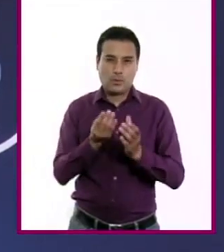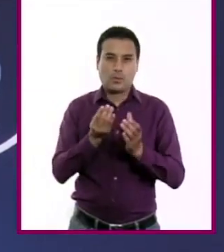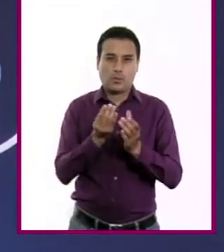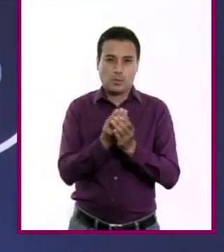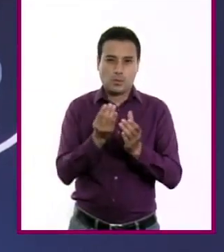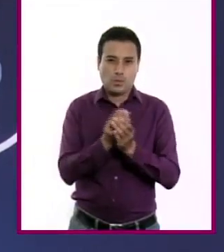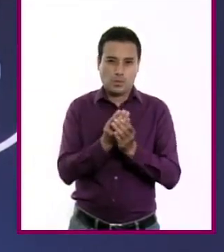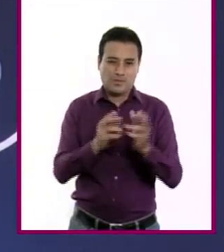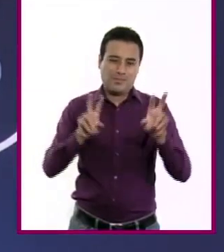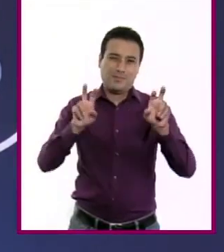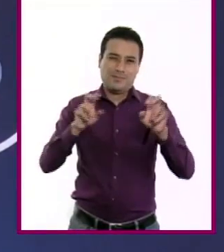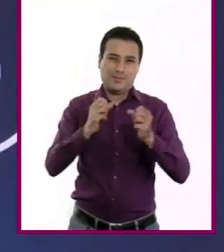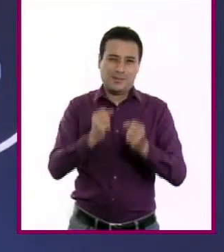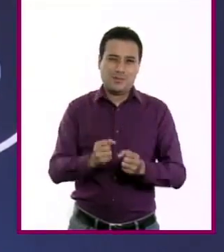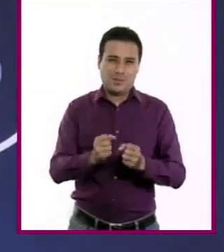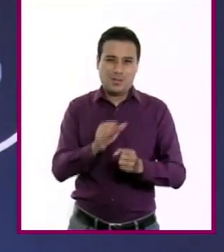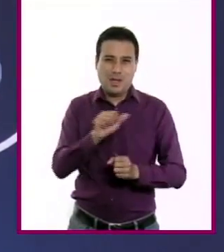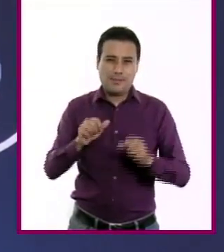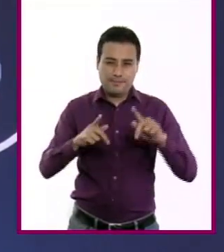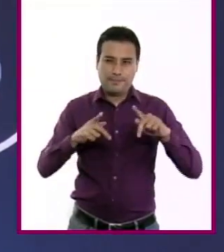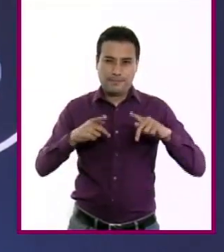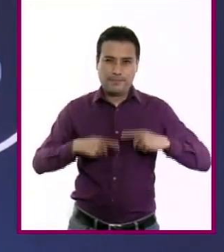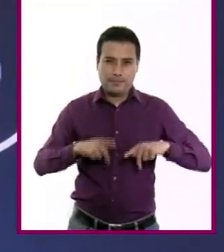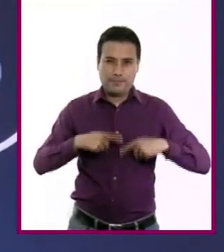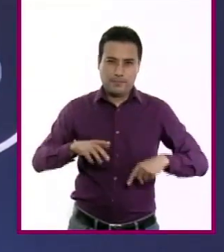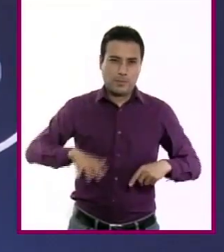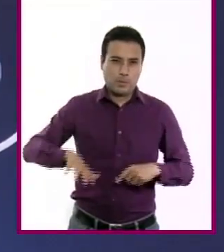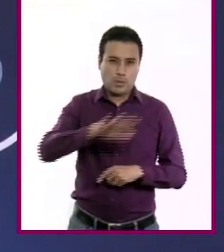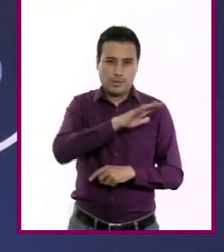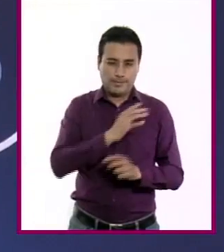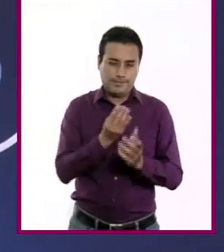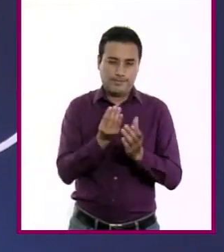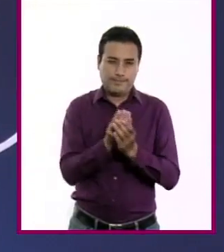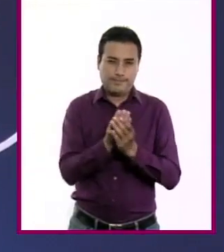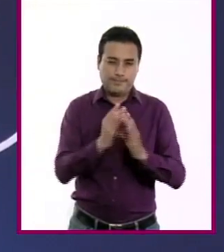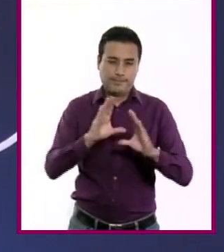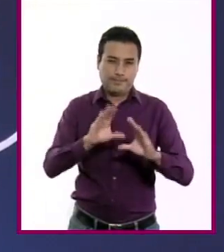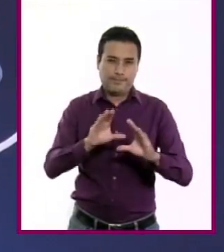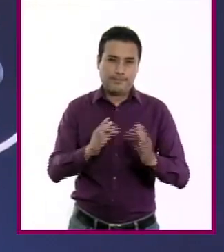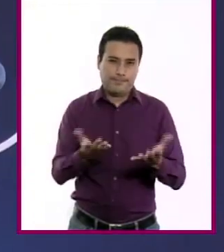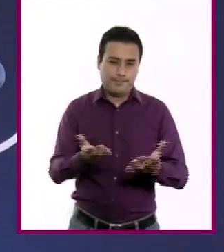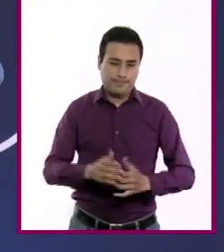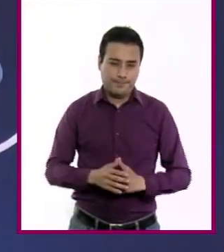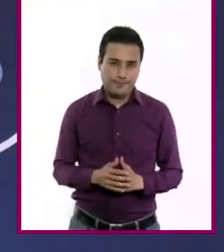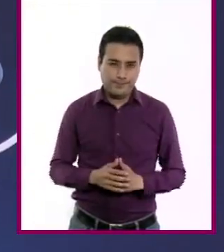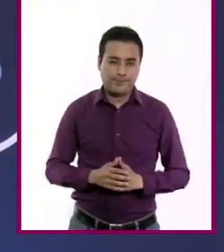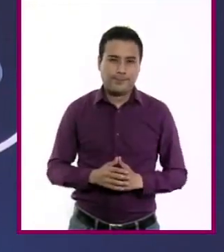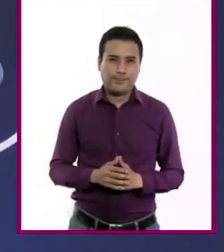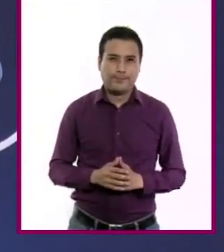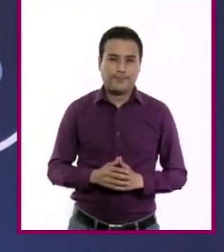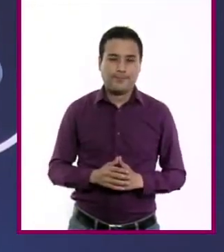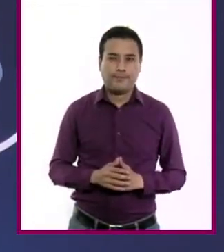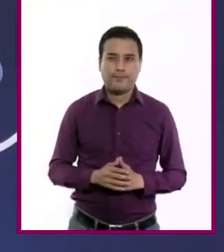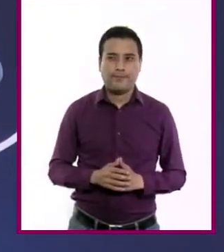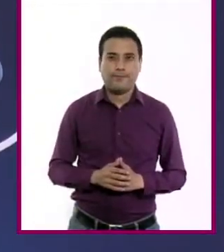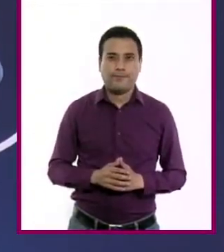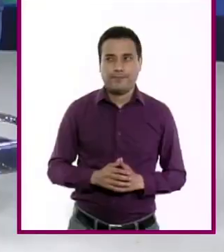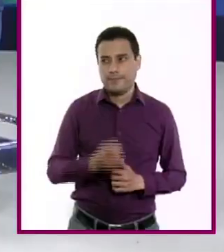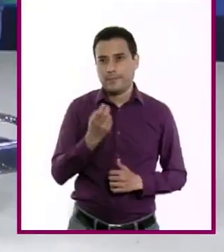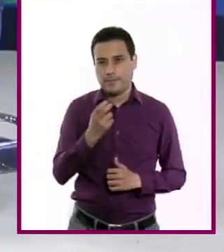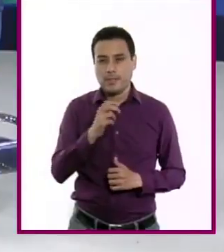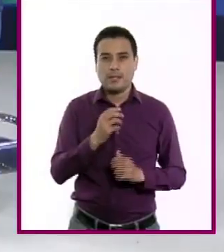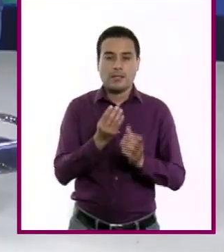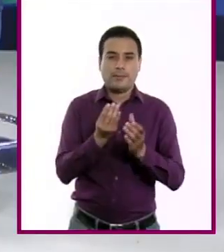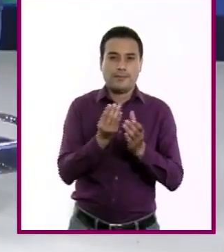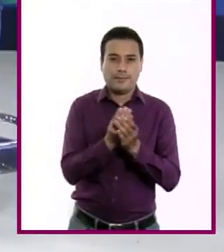estar hasta cierto punto o cierto momento, a la par de las capacitaciones, estar revisando los sistemas, ¿no?